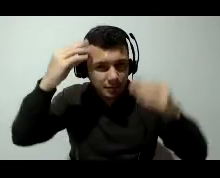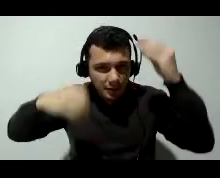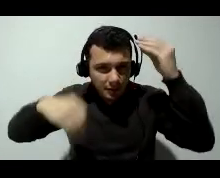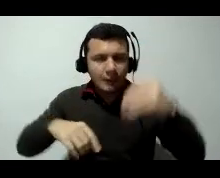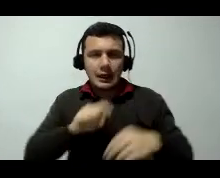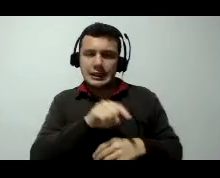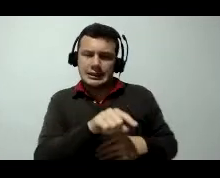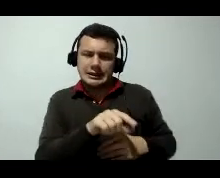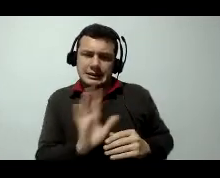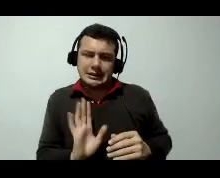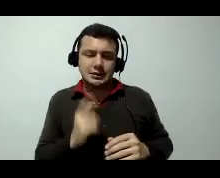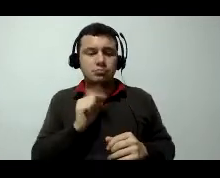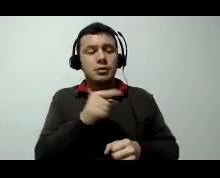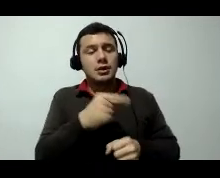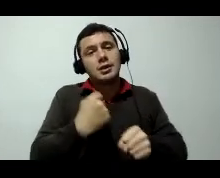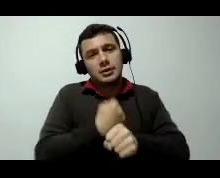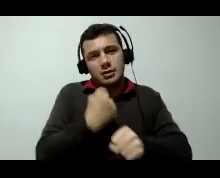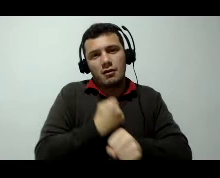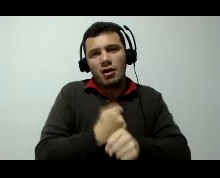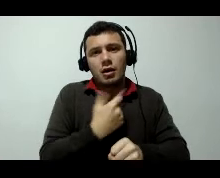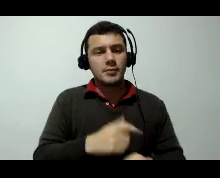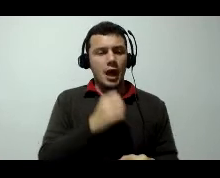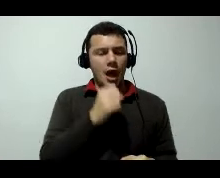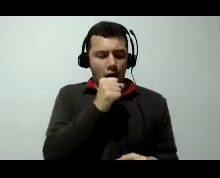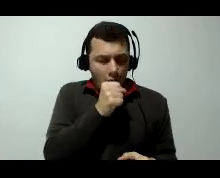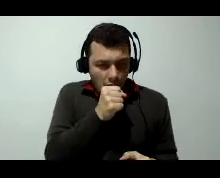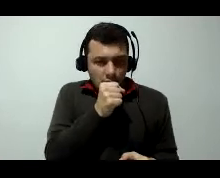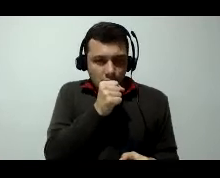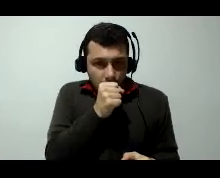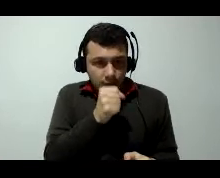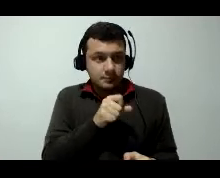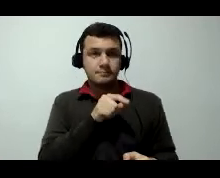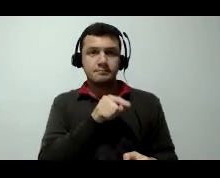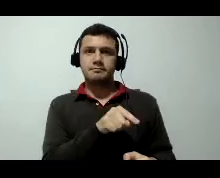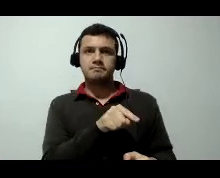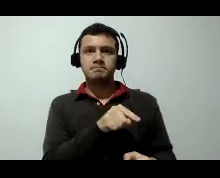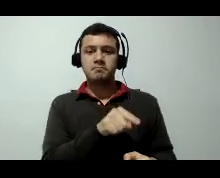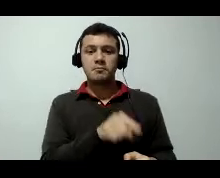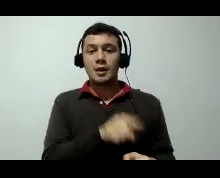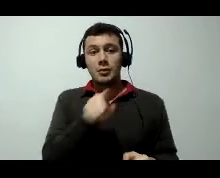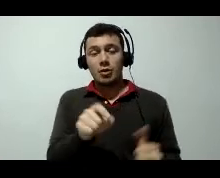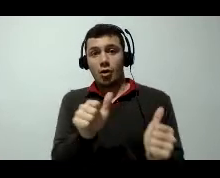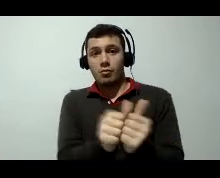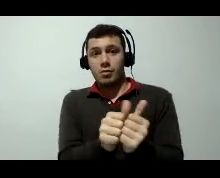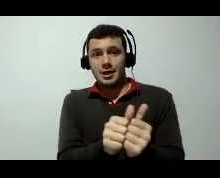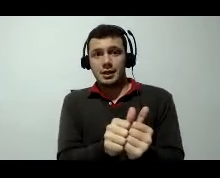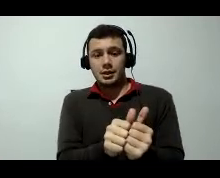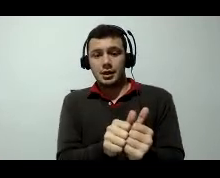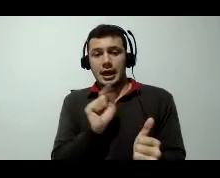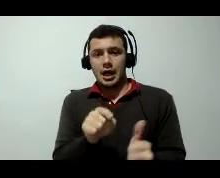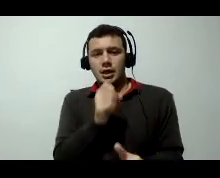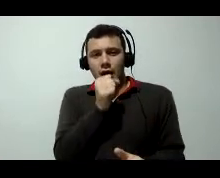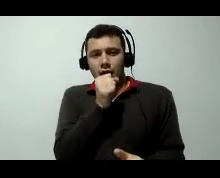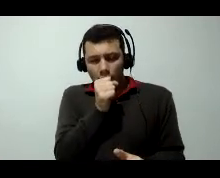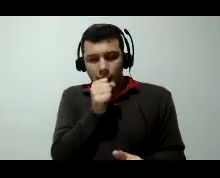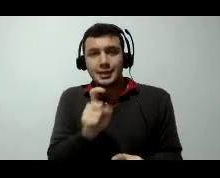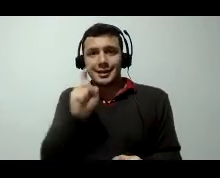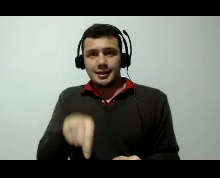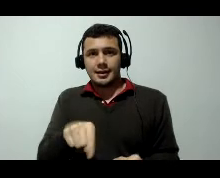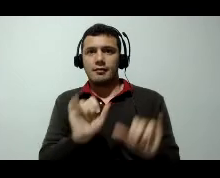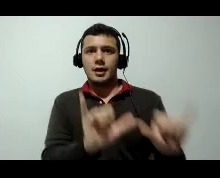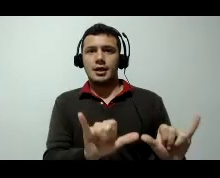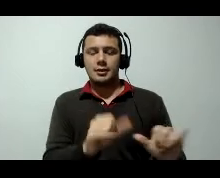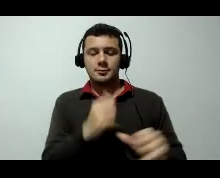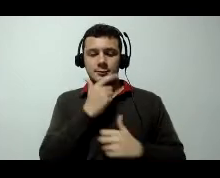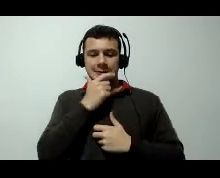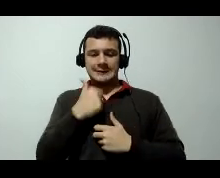con un acompañante y el acompañante está tosiendo y resulta que el acompañante tiene que estar ahí. Entonces, miren que si yo atiendo población vulnerable, también tengo que tener